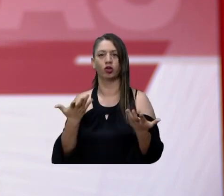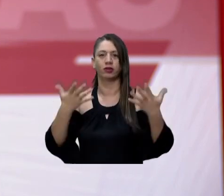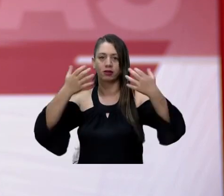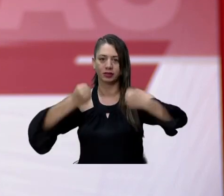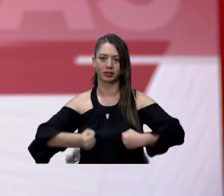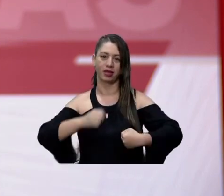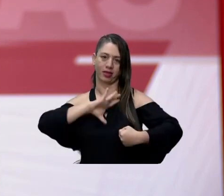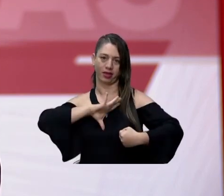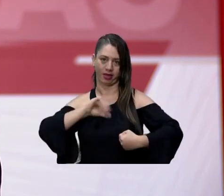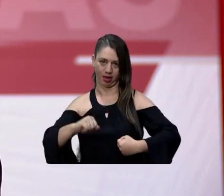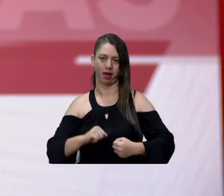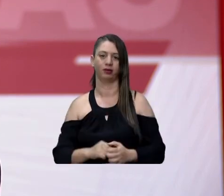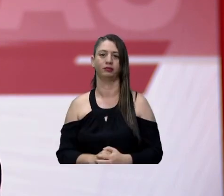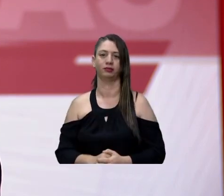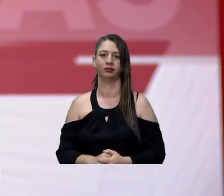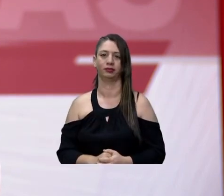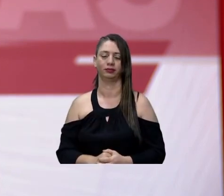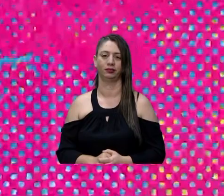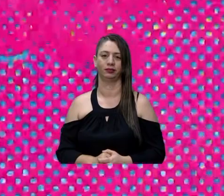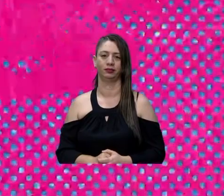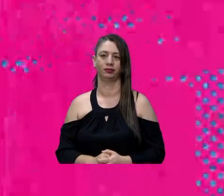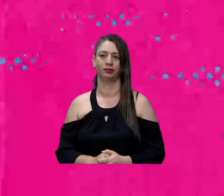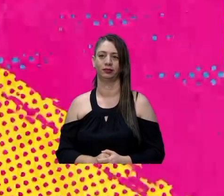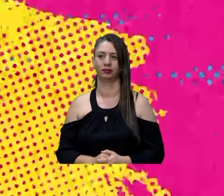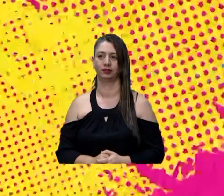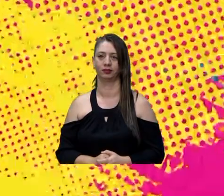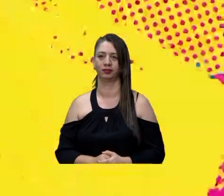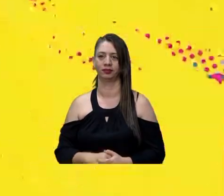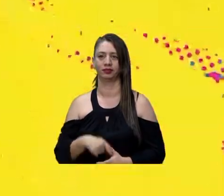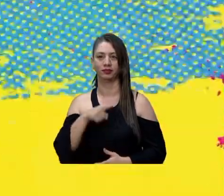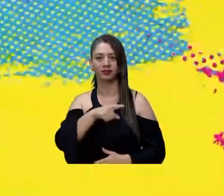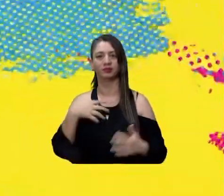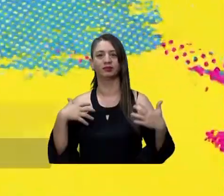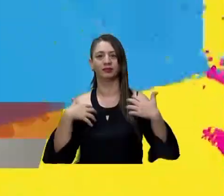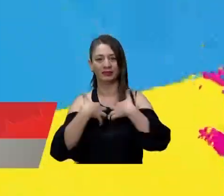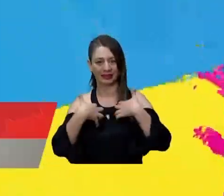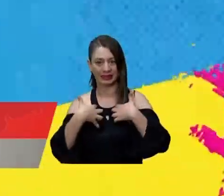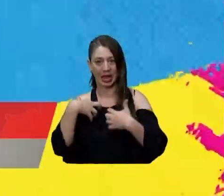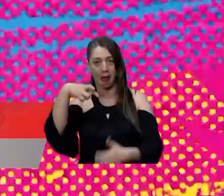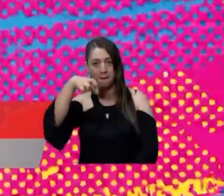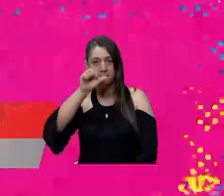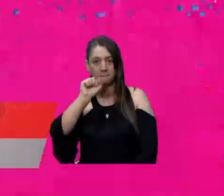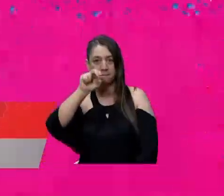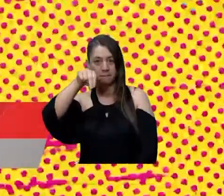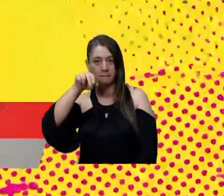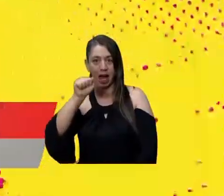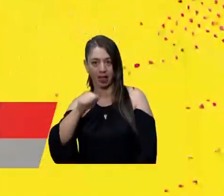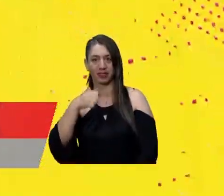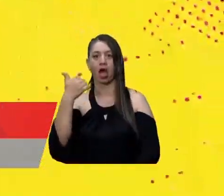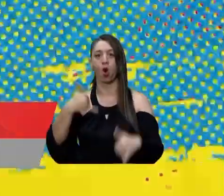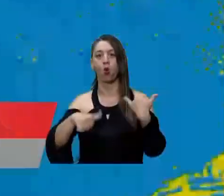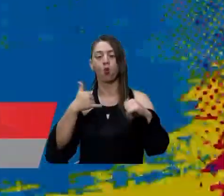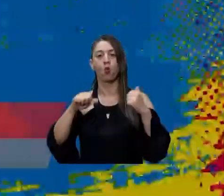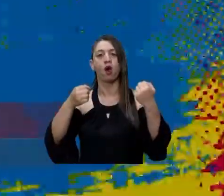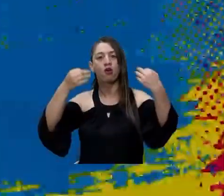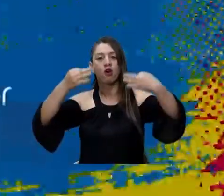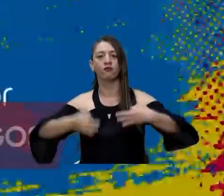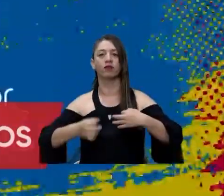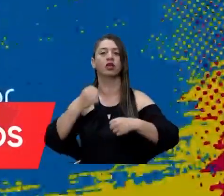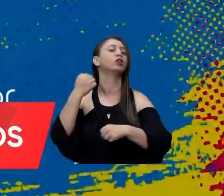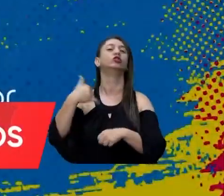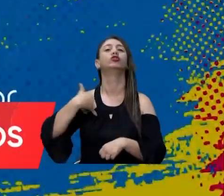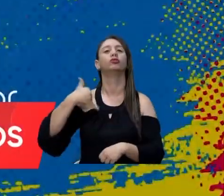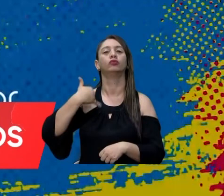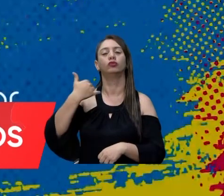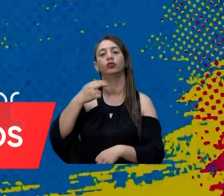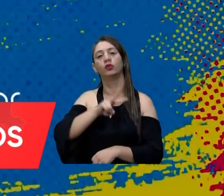capital del Valle del Cauca, en Santiago de Cali. Pana, oficialmente el personaje de los Juegos Panamericanos Junior Cali 2021,